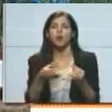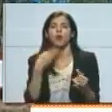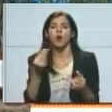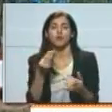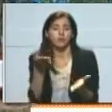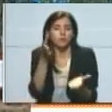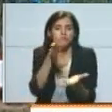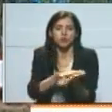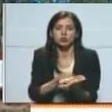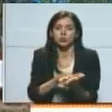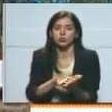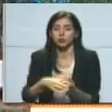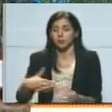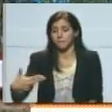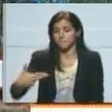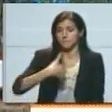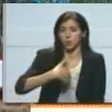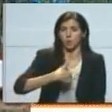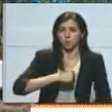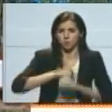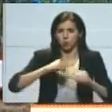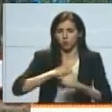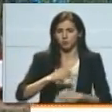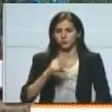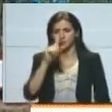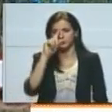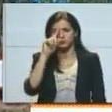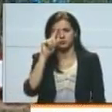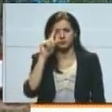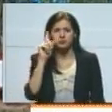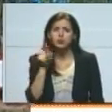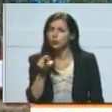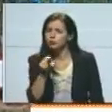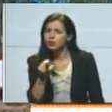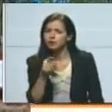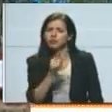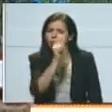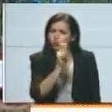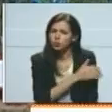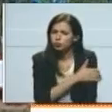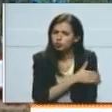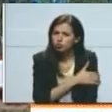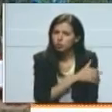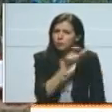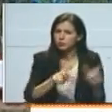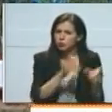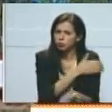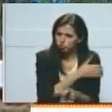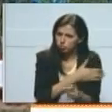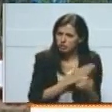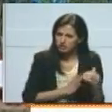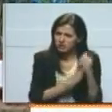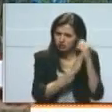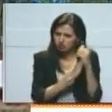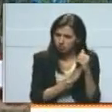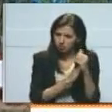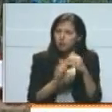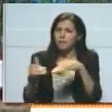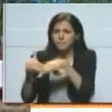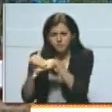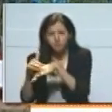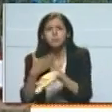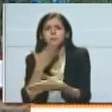pecho. ¿Alguno de estos le pedirá perdón a su gente? Y dirá, me equivoqué. ¿Tendrán